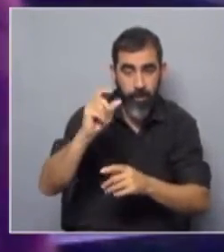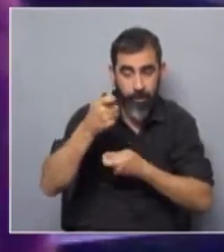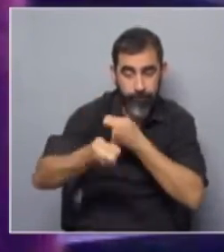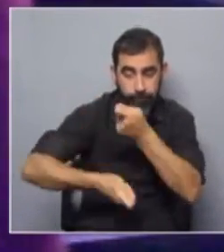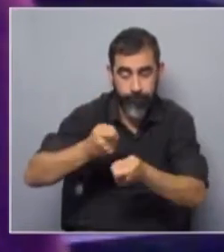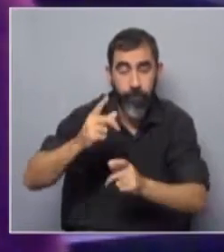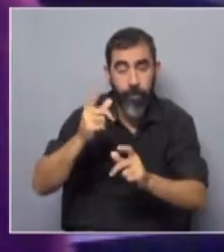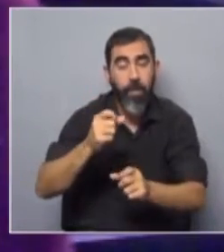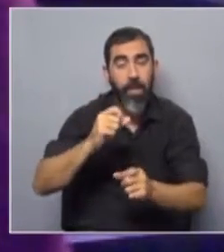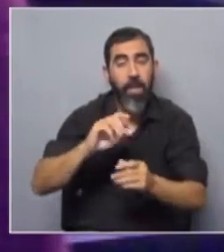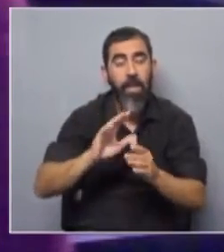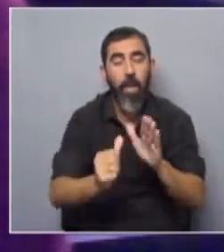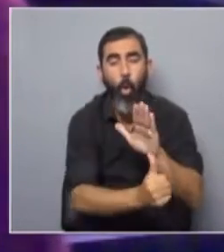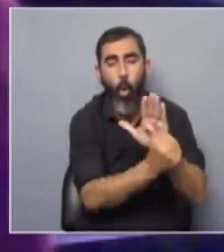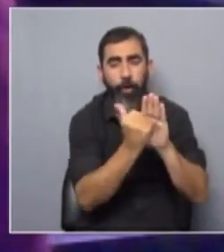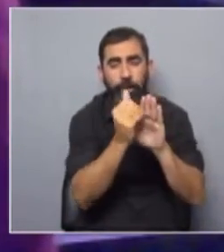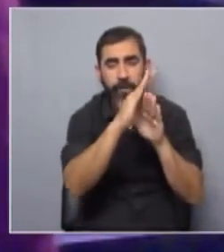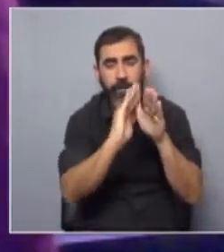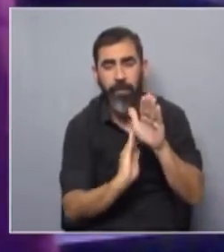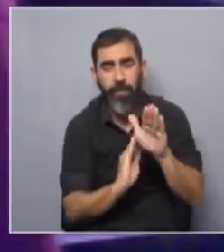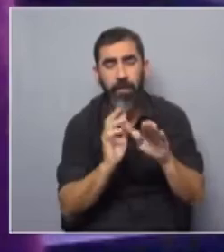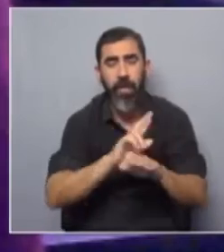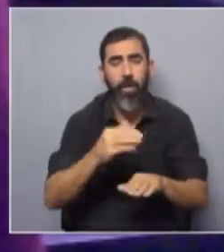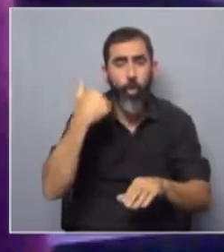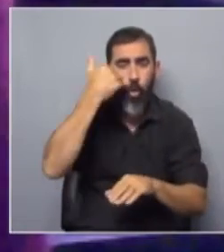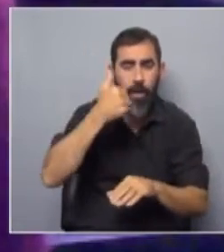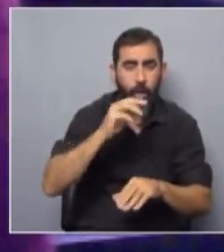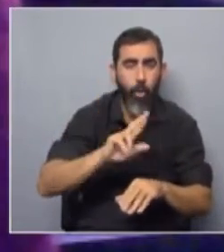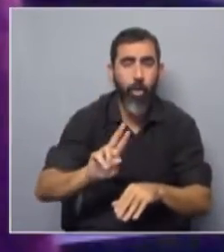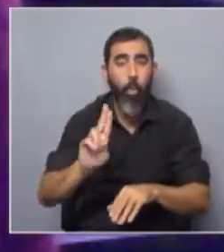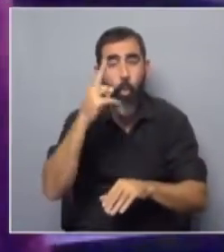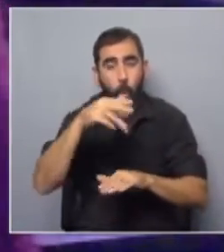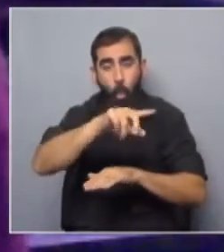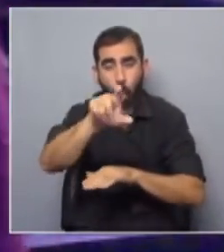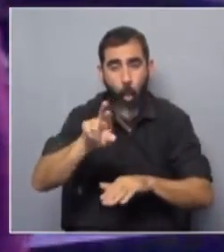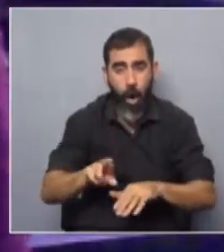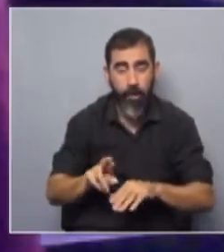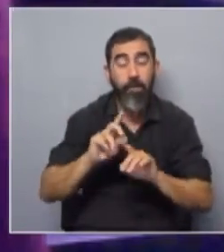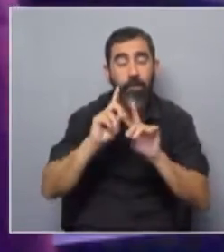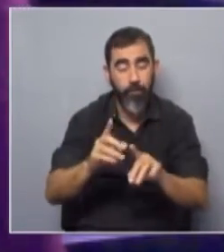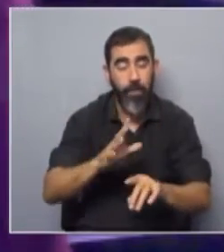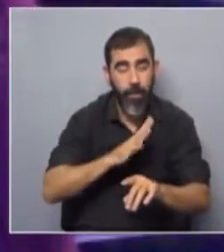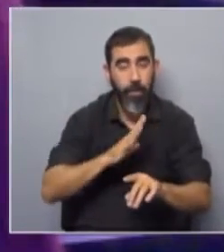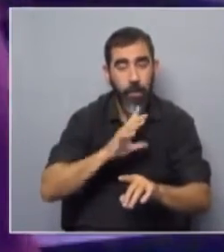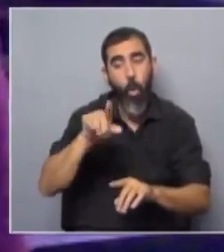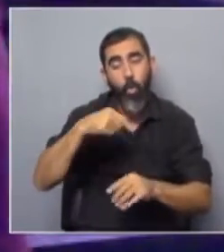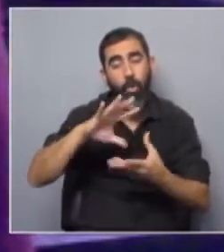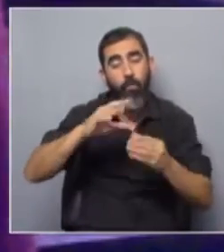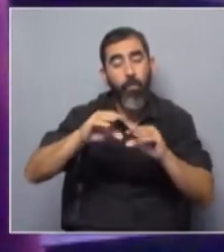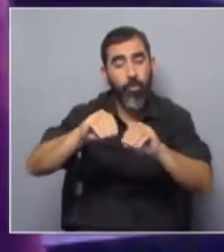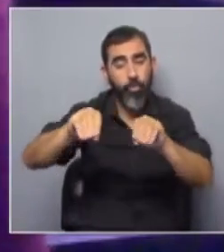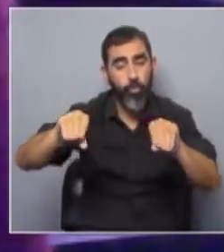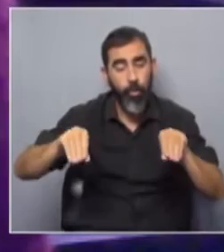estamos trabajando en el litoral sobre los ríos Negro y Río Uruguay, donde también hay otros tipos de